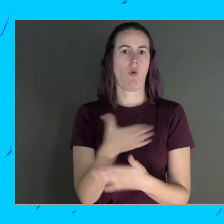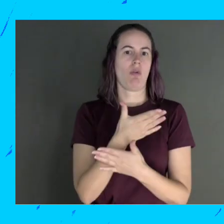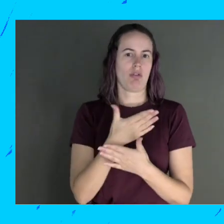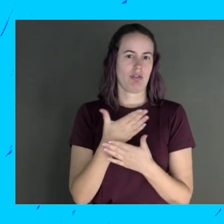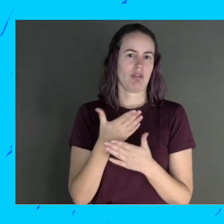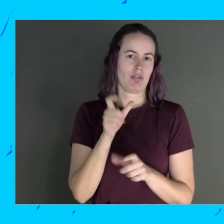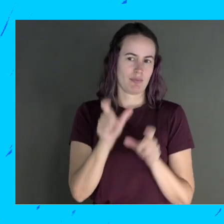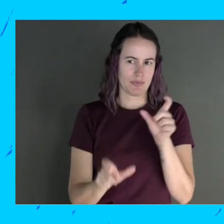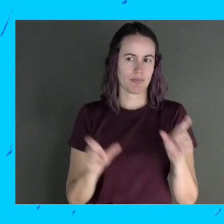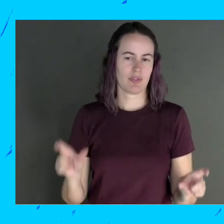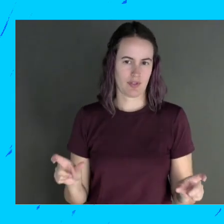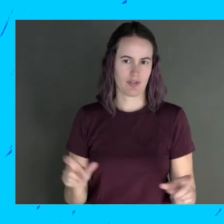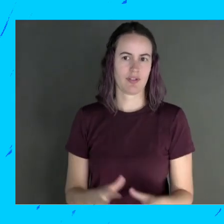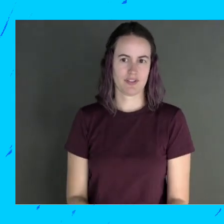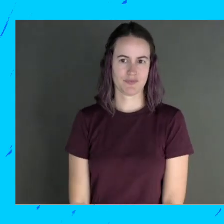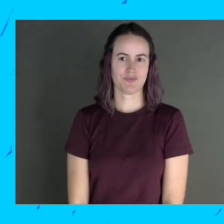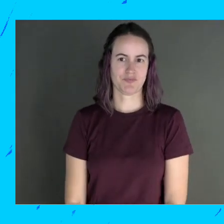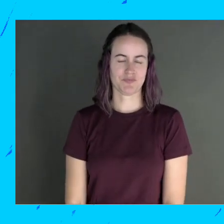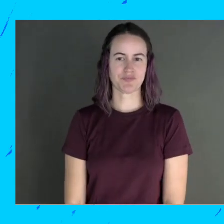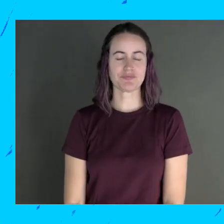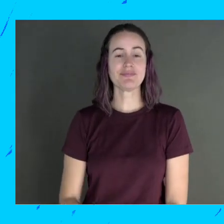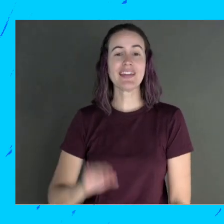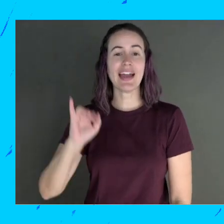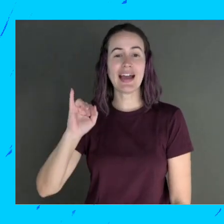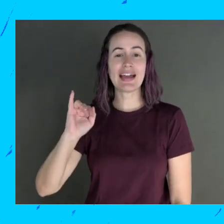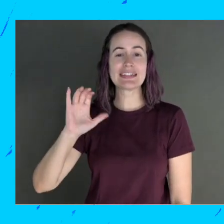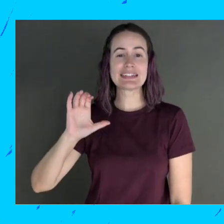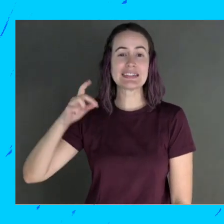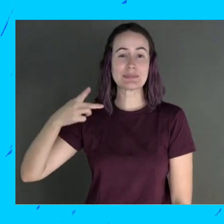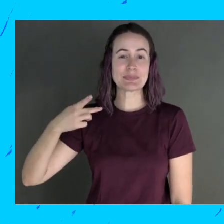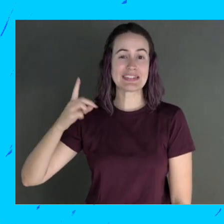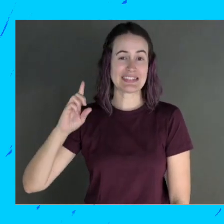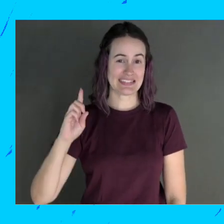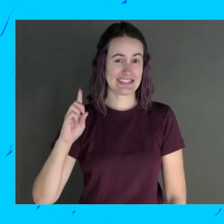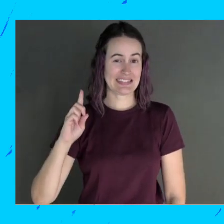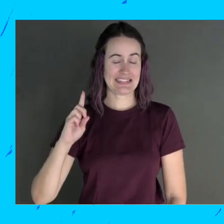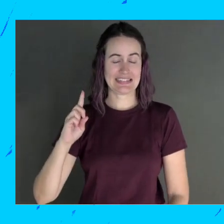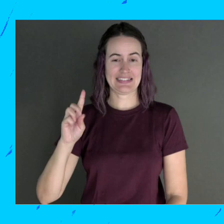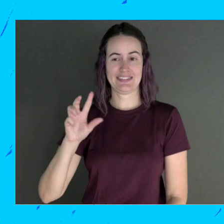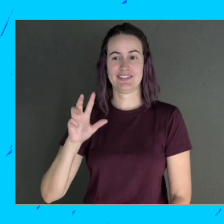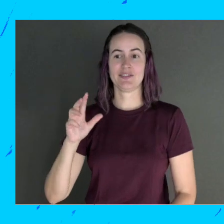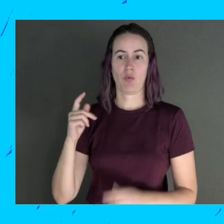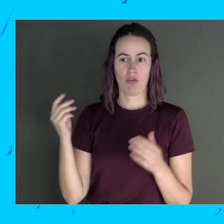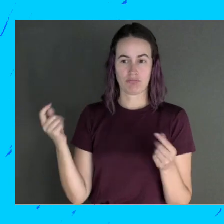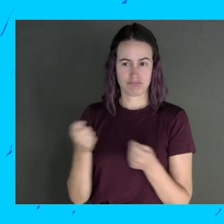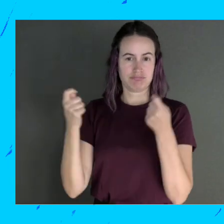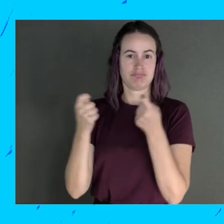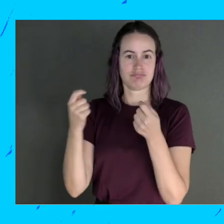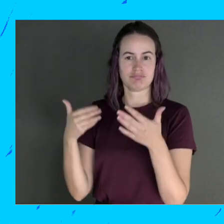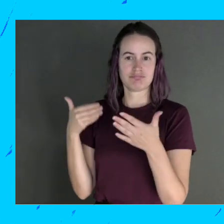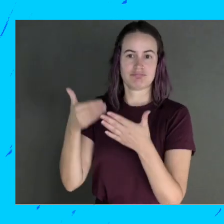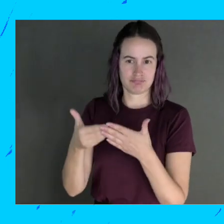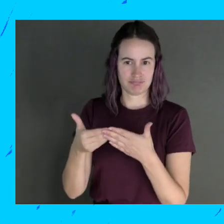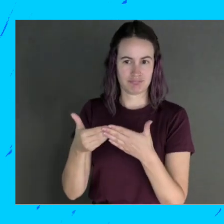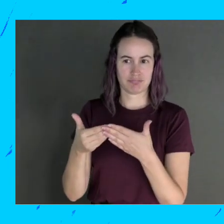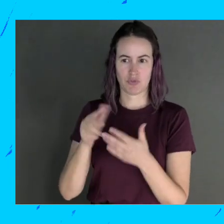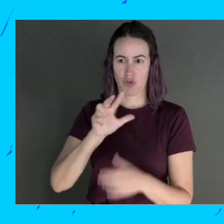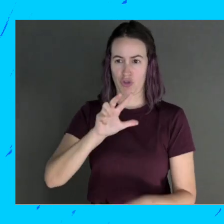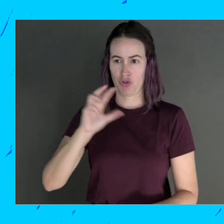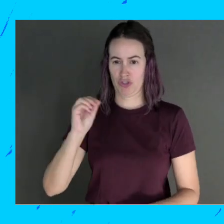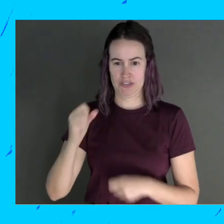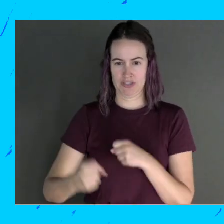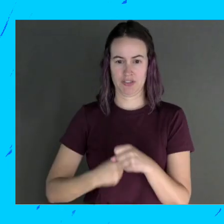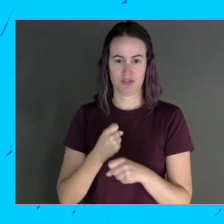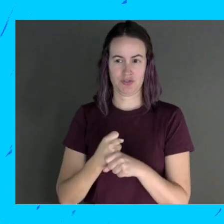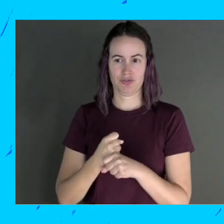completa. Como vamos a cumplir el cumpleaños de 30 años